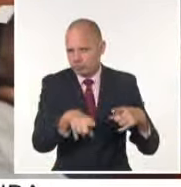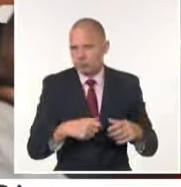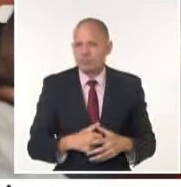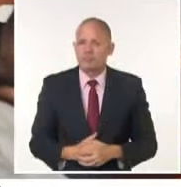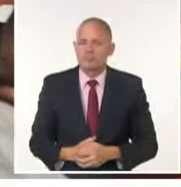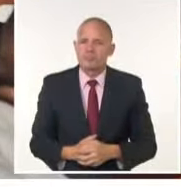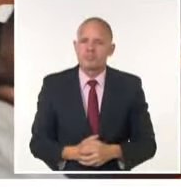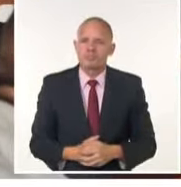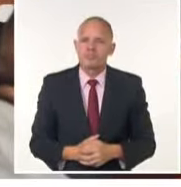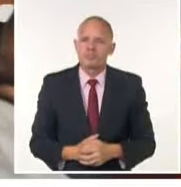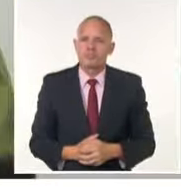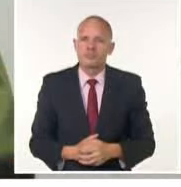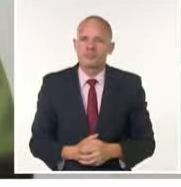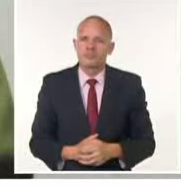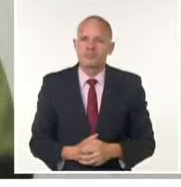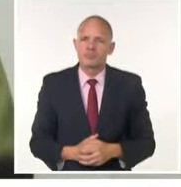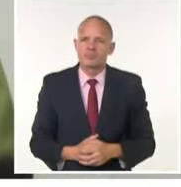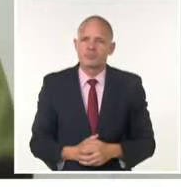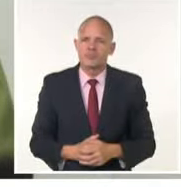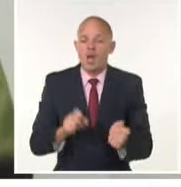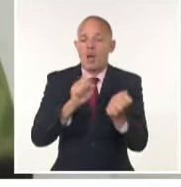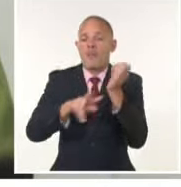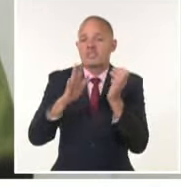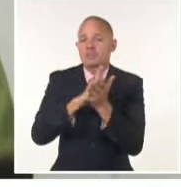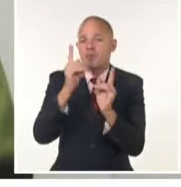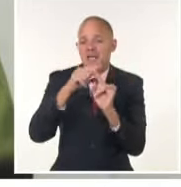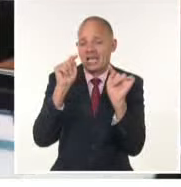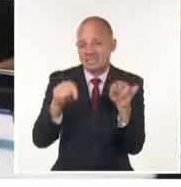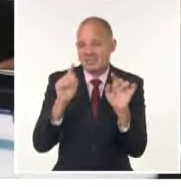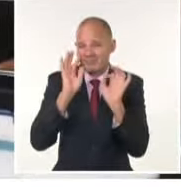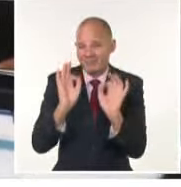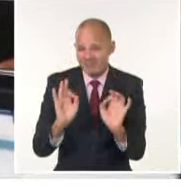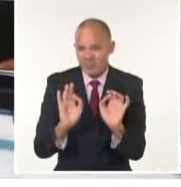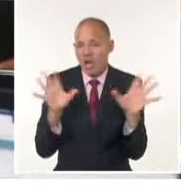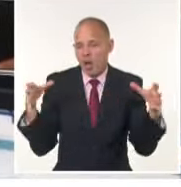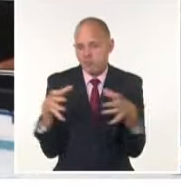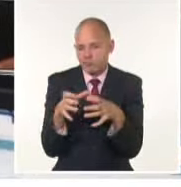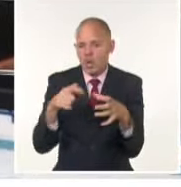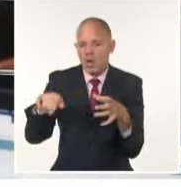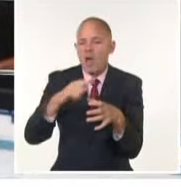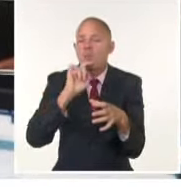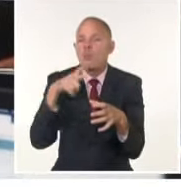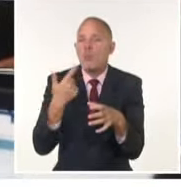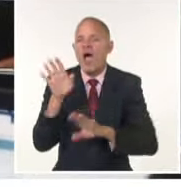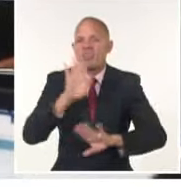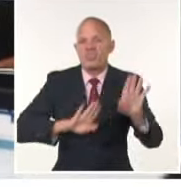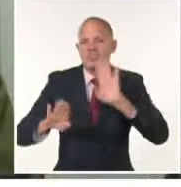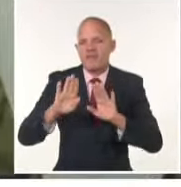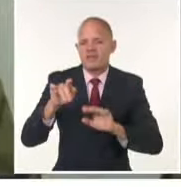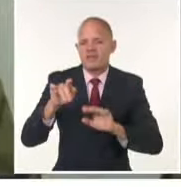el consejo de defensa provincial de matanzas puntualiza las medidas como base de alerta ciclónica en la cual se